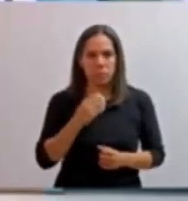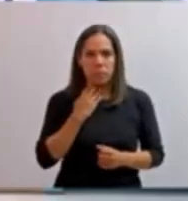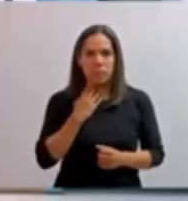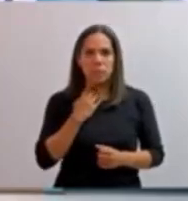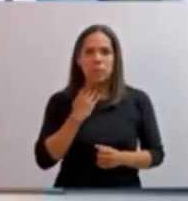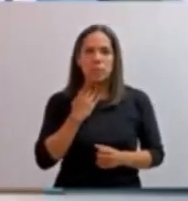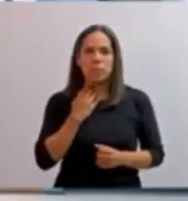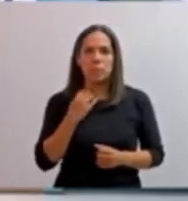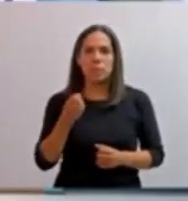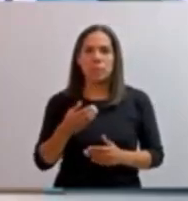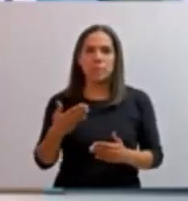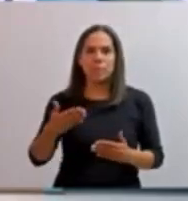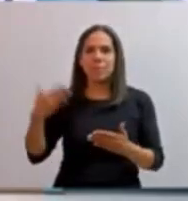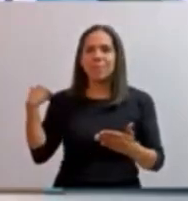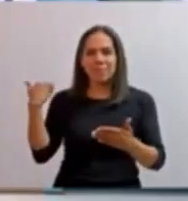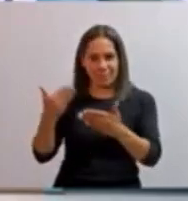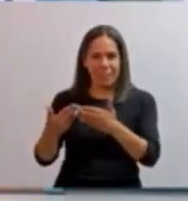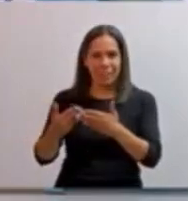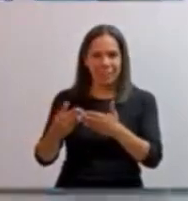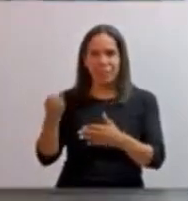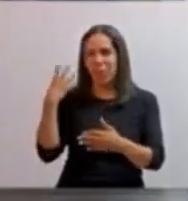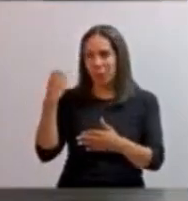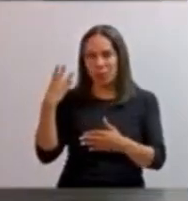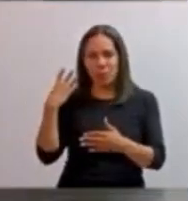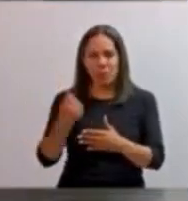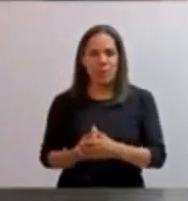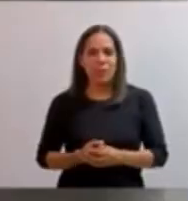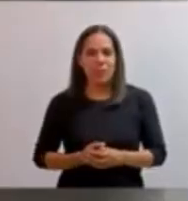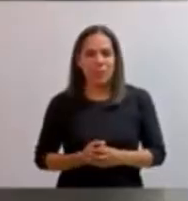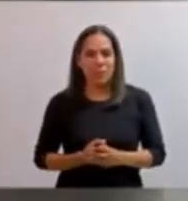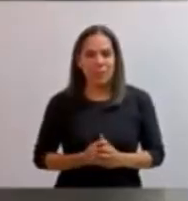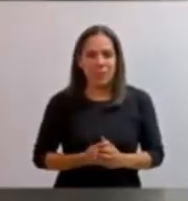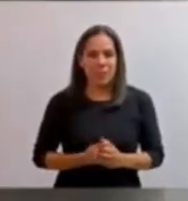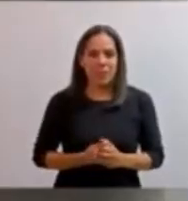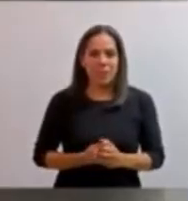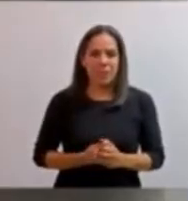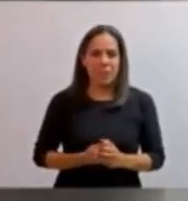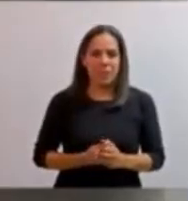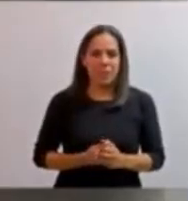la conferencia de la doctora